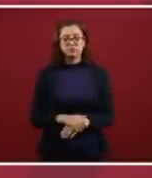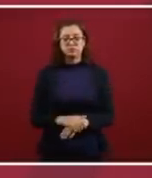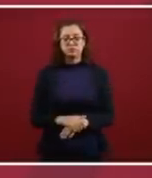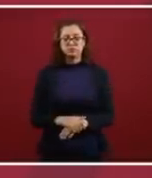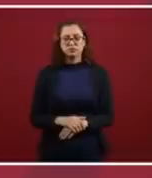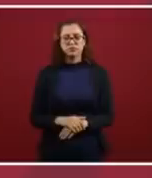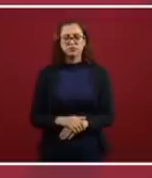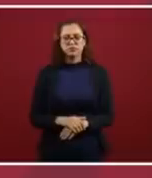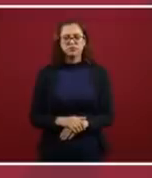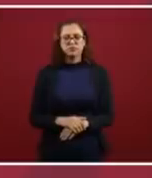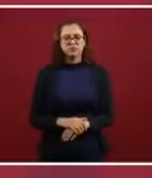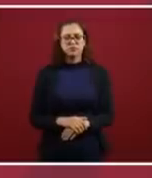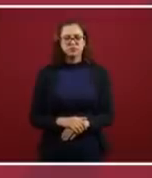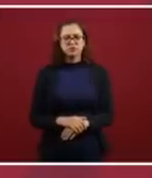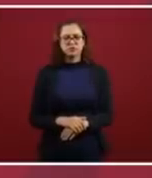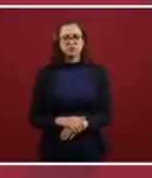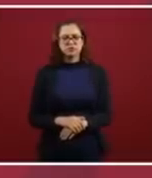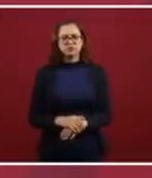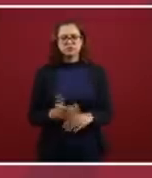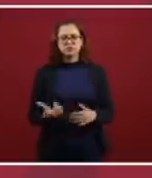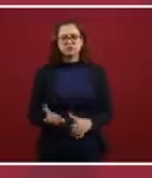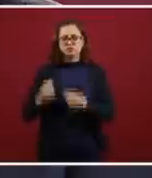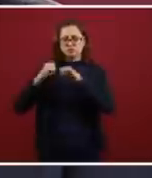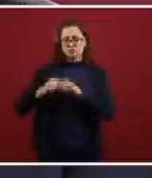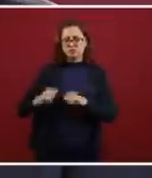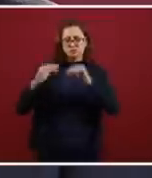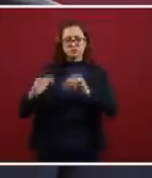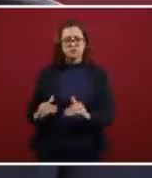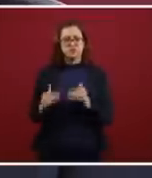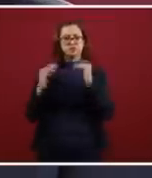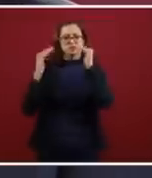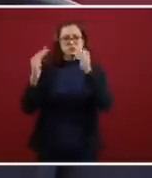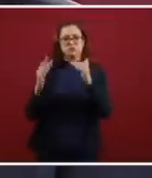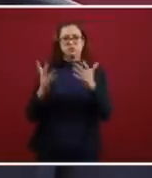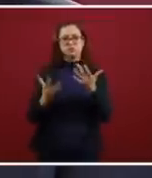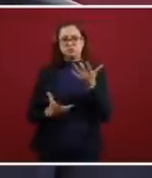los altos funcionarios a hacer eso porque